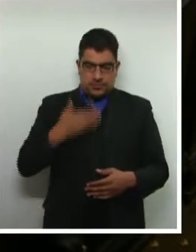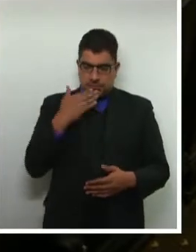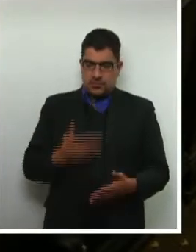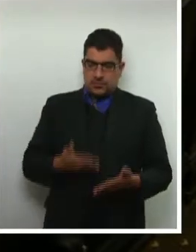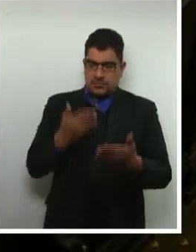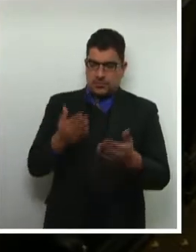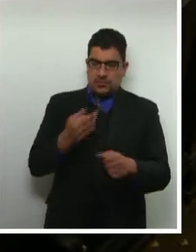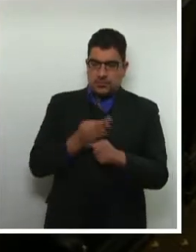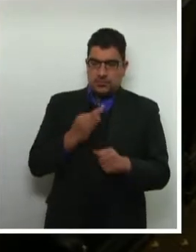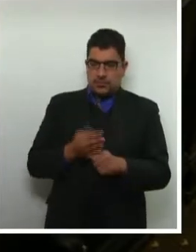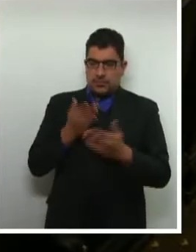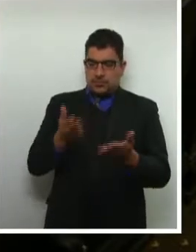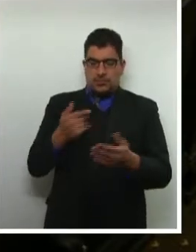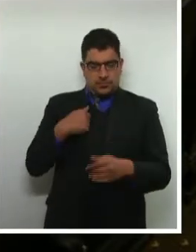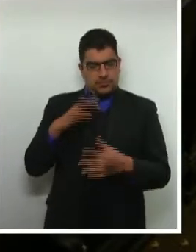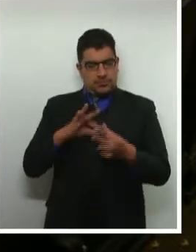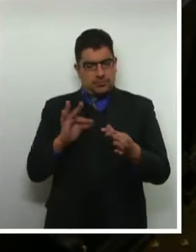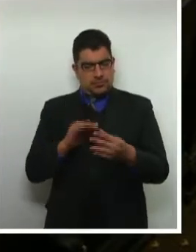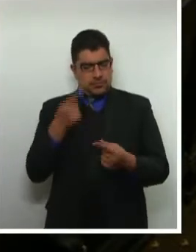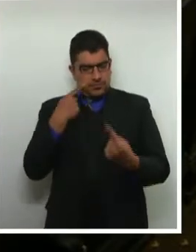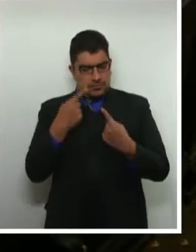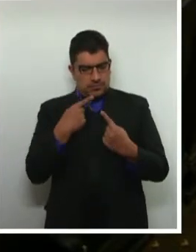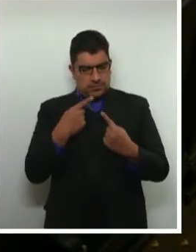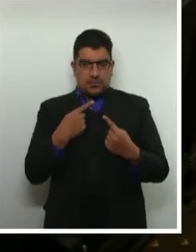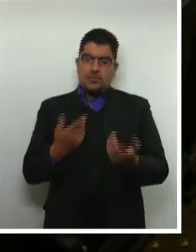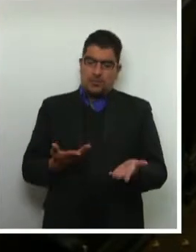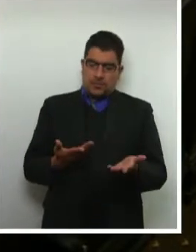efectivamente yo había